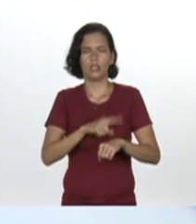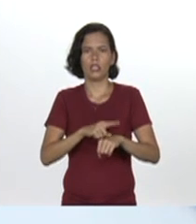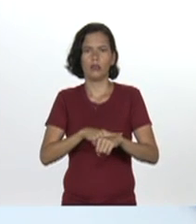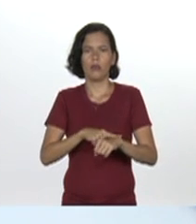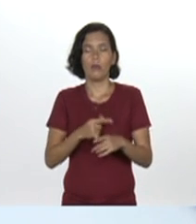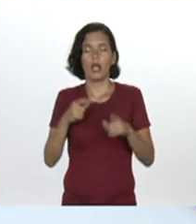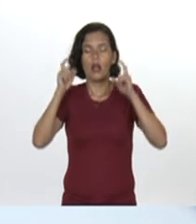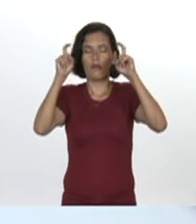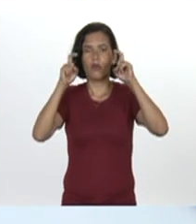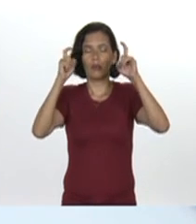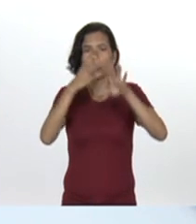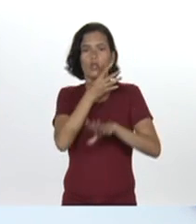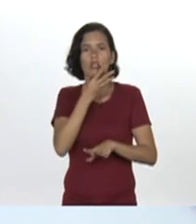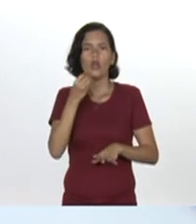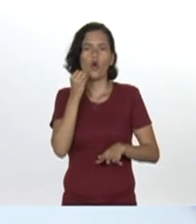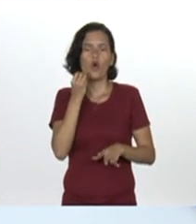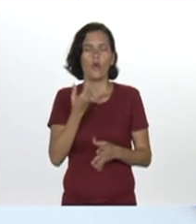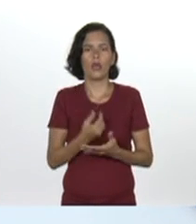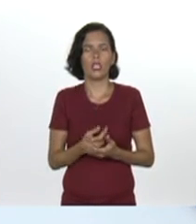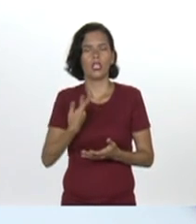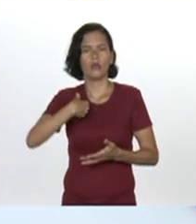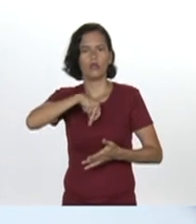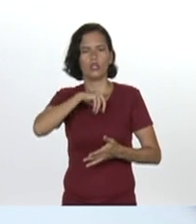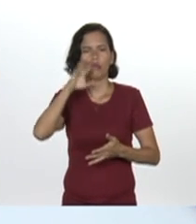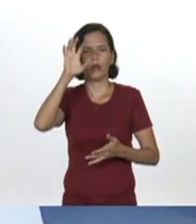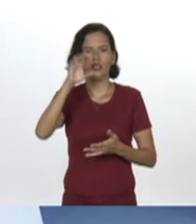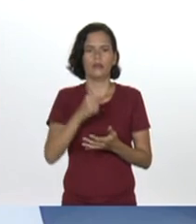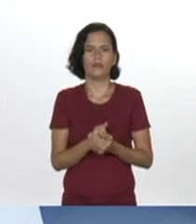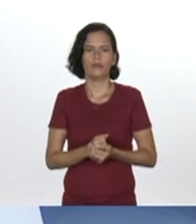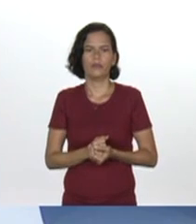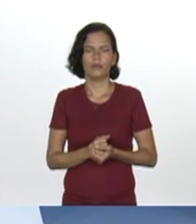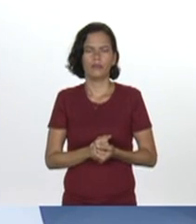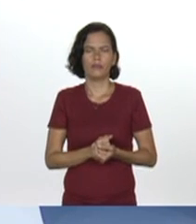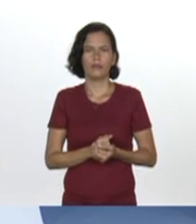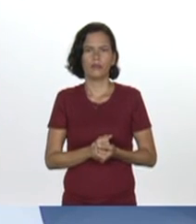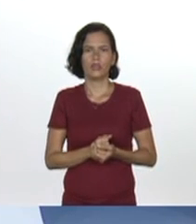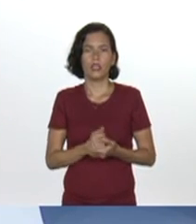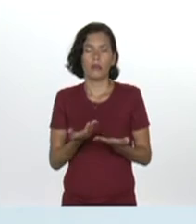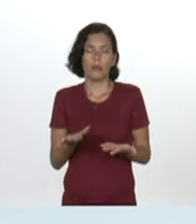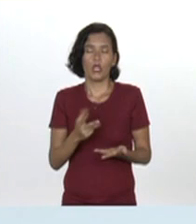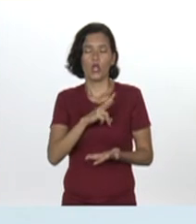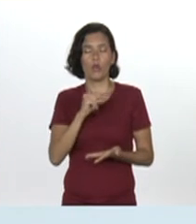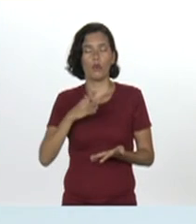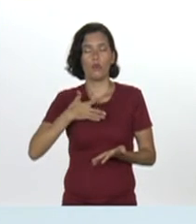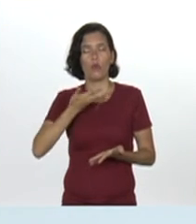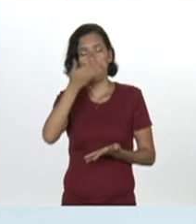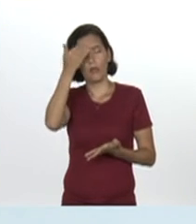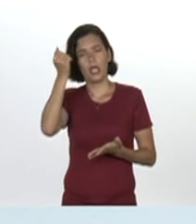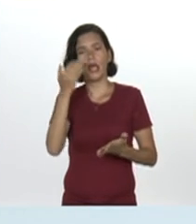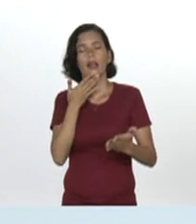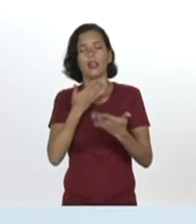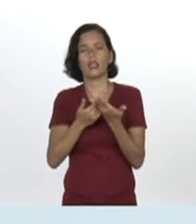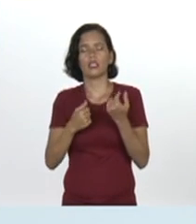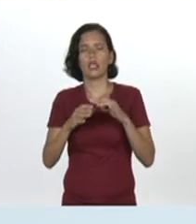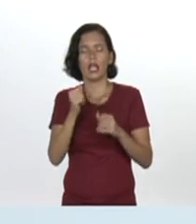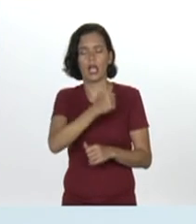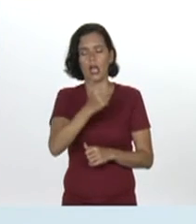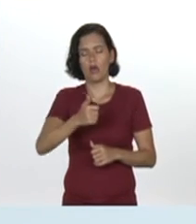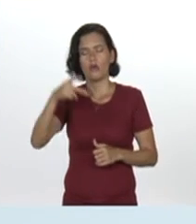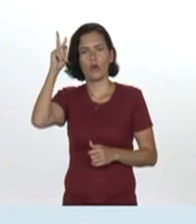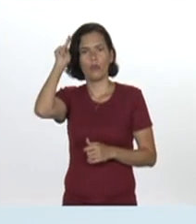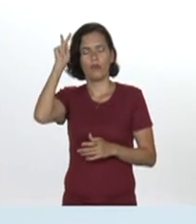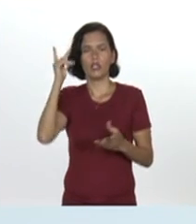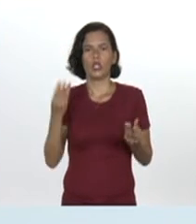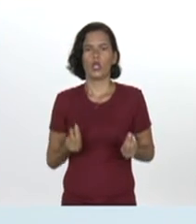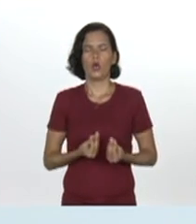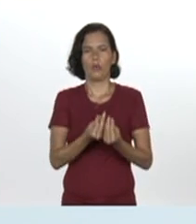jornada para la formación de los jóvenes y adolescentes de nuestro país. Es así, Minangeli, pero no debemos olvidar agradecer a cada uno de los profesores que